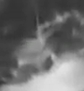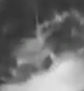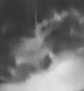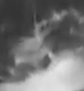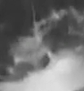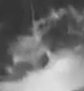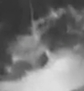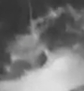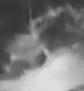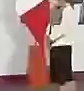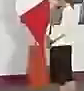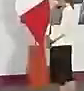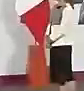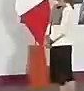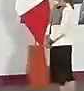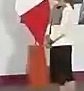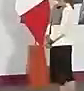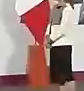libres.